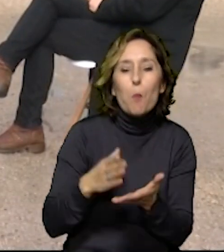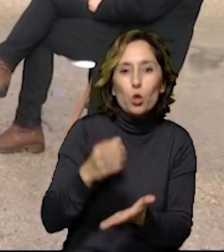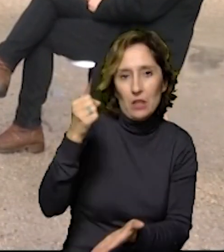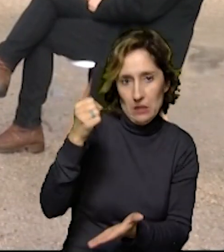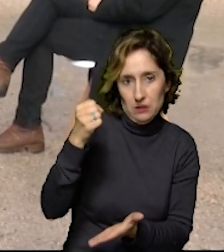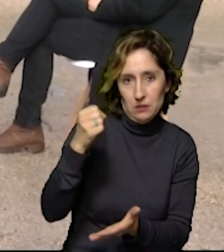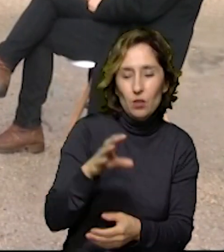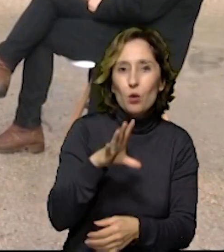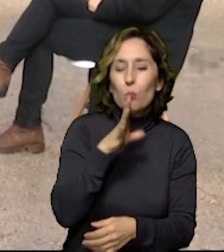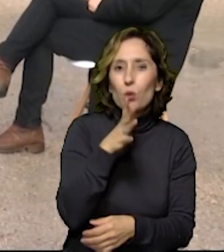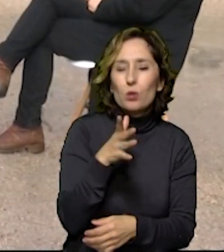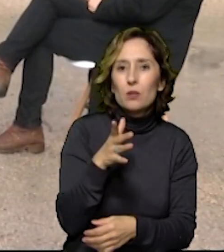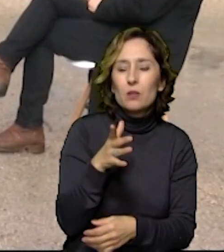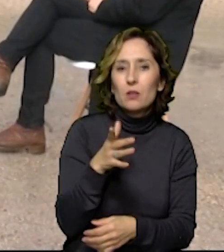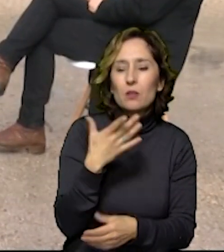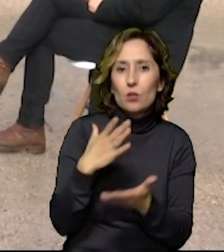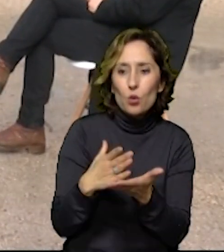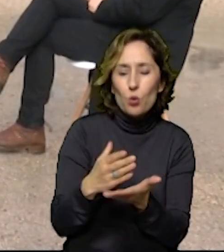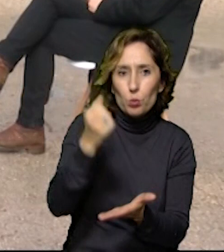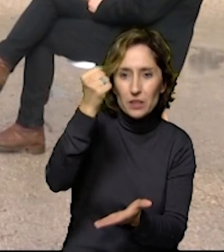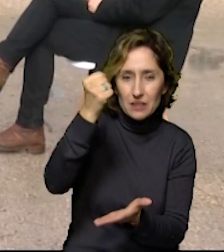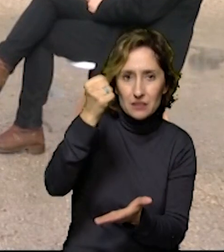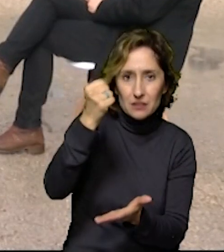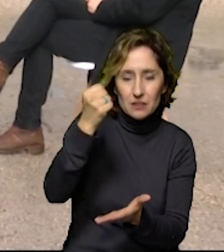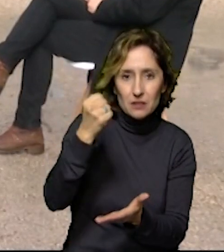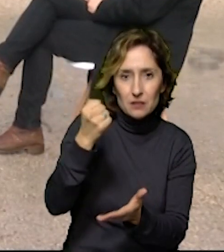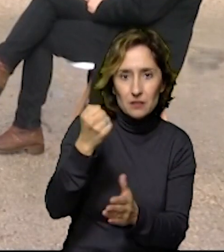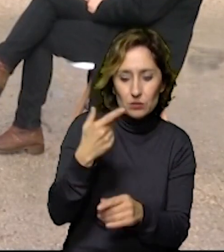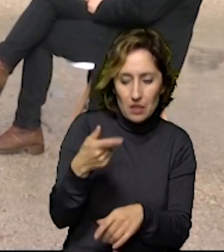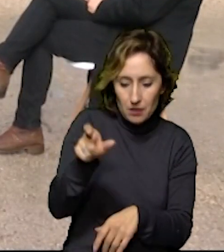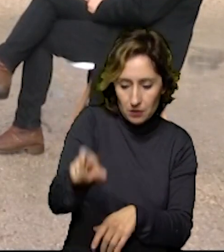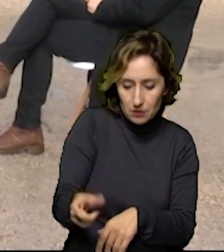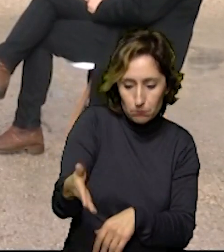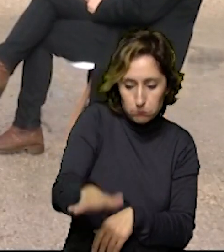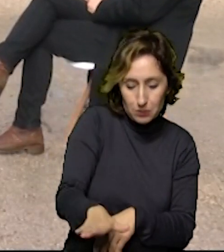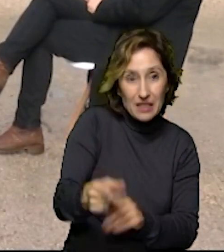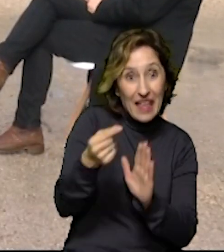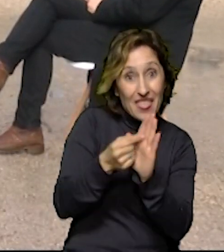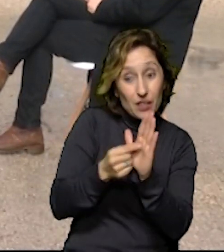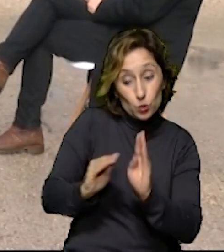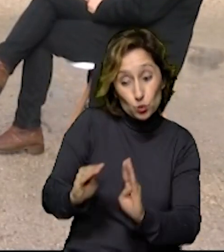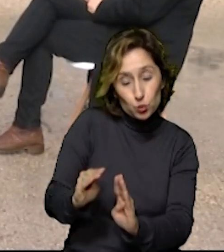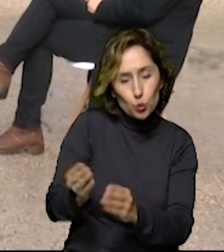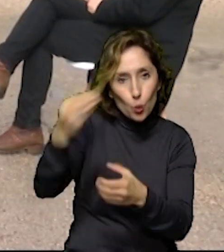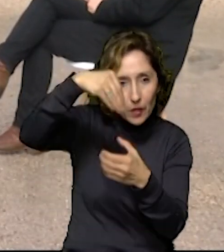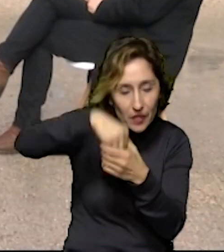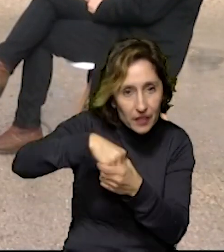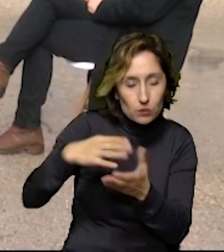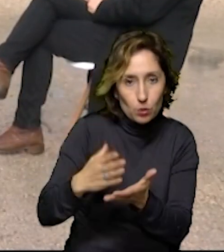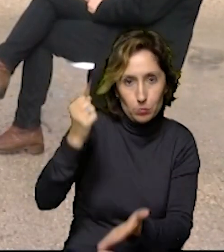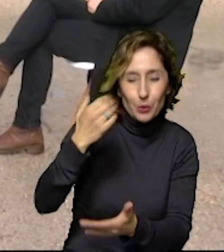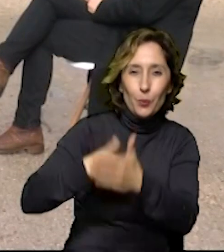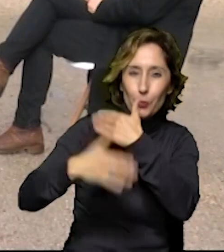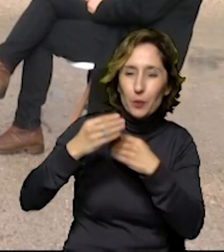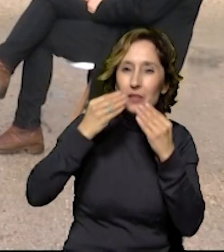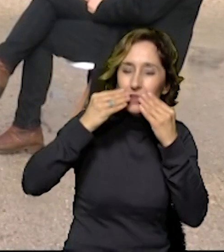porque se había dejado dentro de una botella los datos personales del cadáver que había allí. Es decir, ya había un interés en aquel